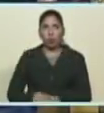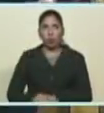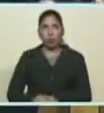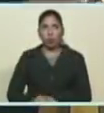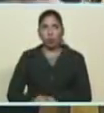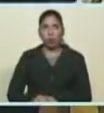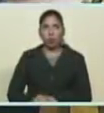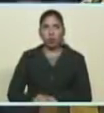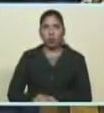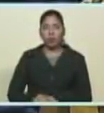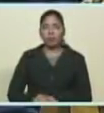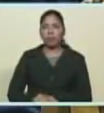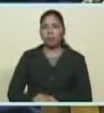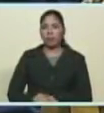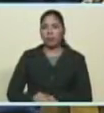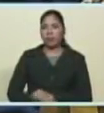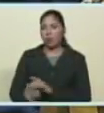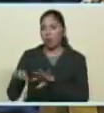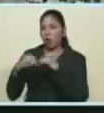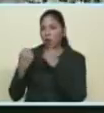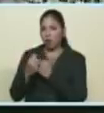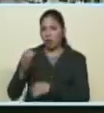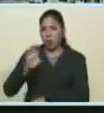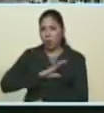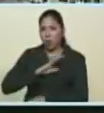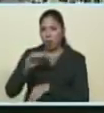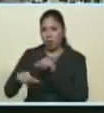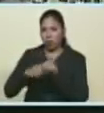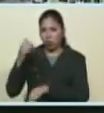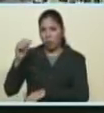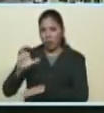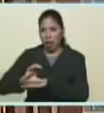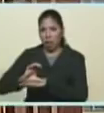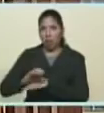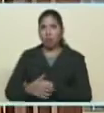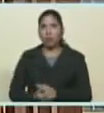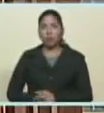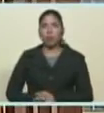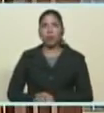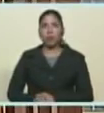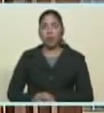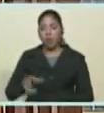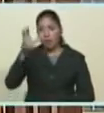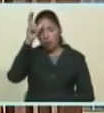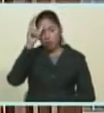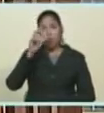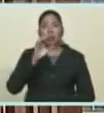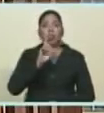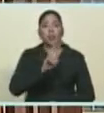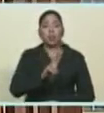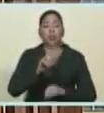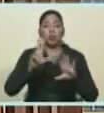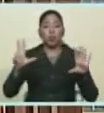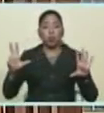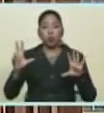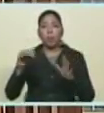Capital, 38.570 millones de bolívares. Falcón, 78.593 millones de bolívares.